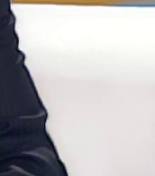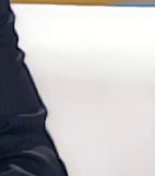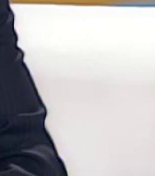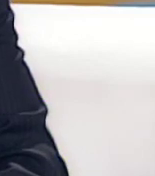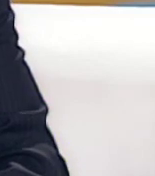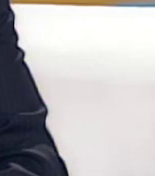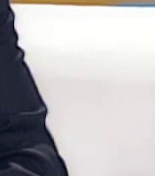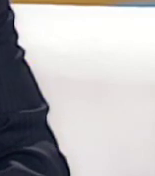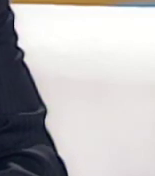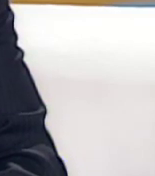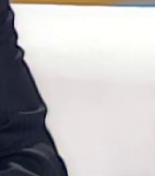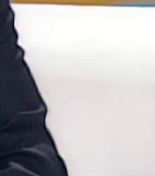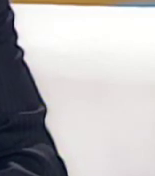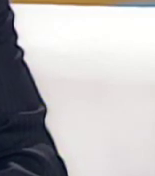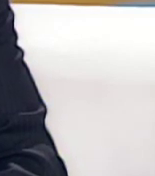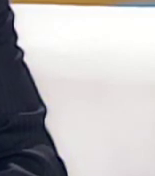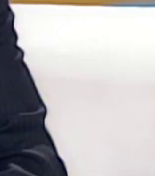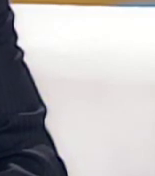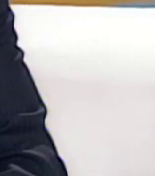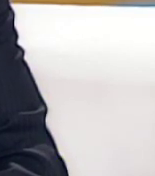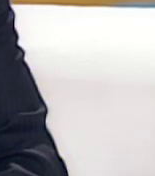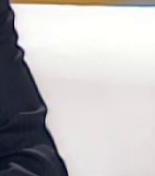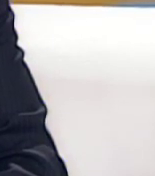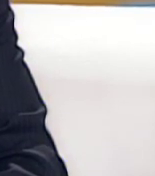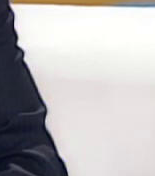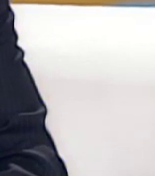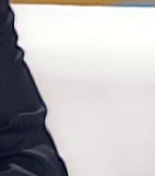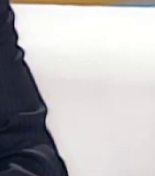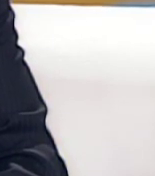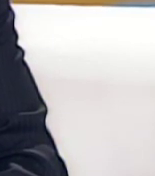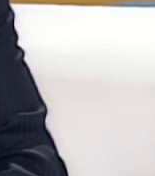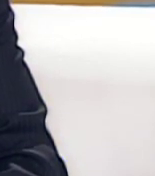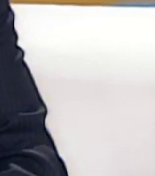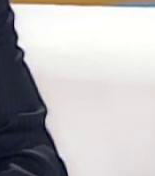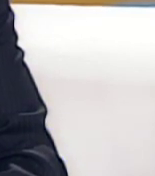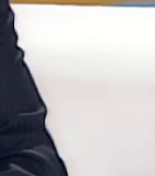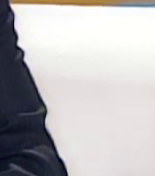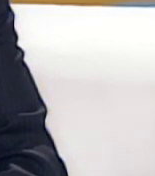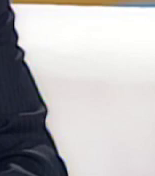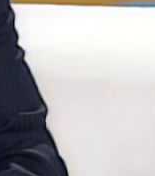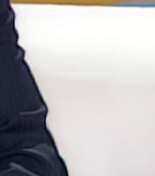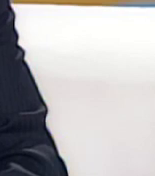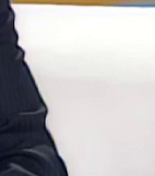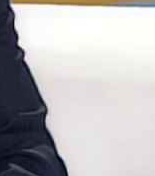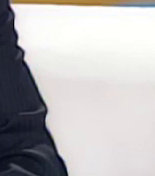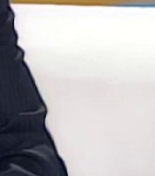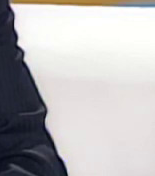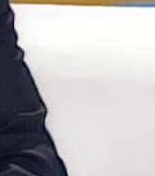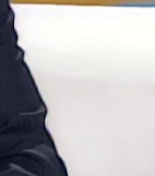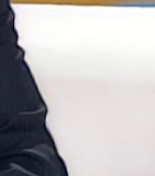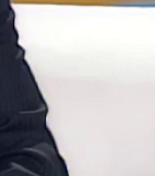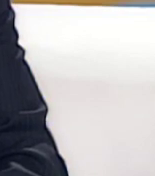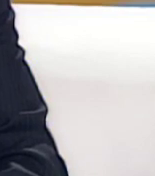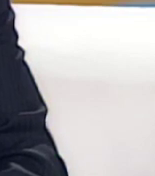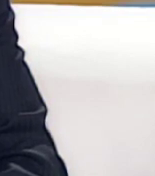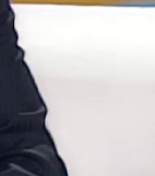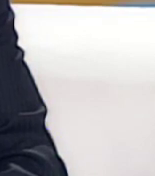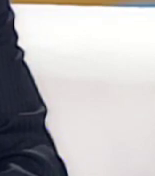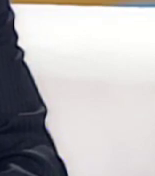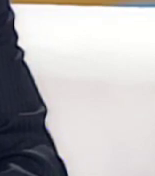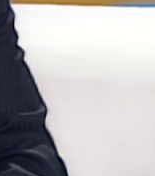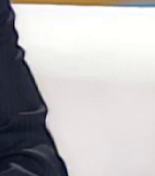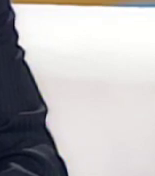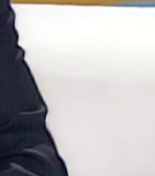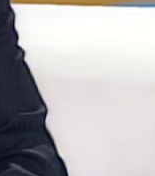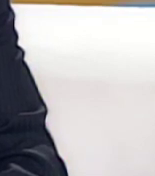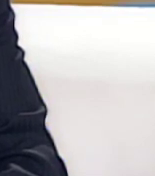nosotros. Elvis Amoroso, diputado ante la Asamblea Nacional por el Partido Socialista Unido de Venezuela, representante del Estado de Aragua, presidente de la